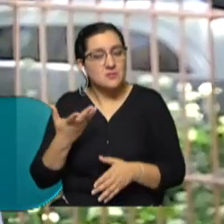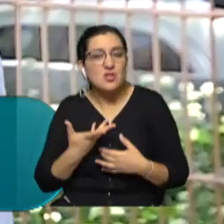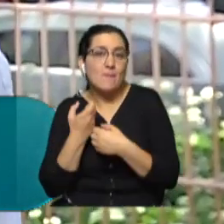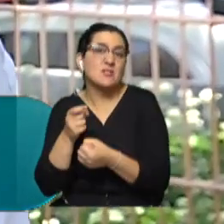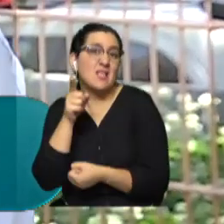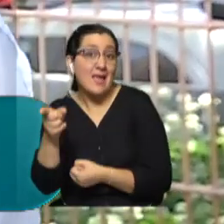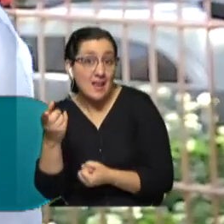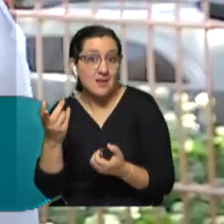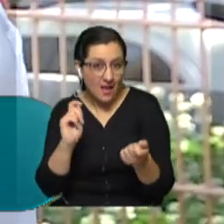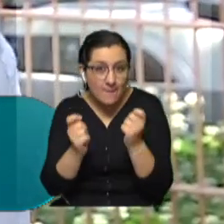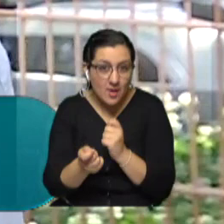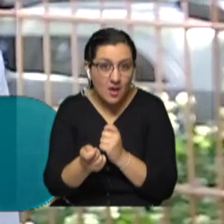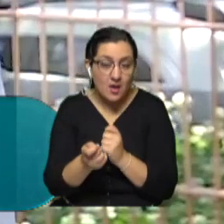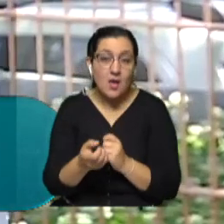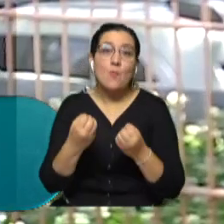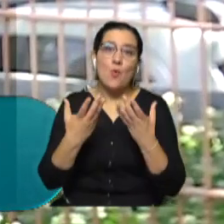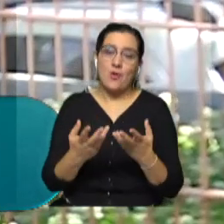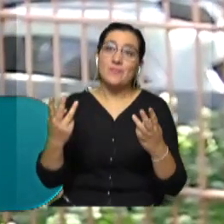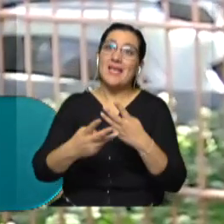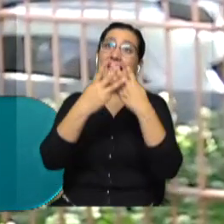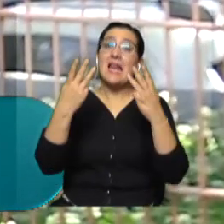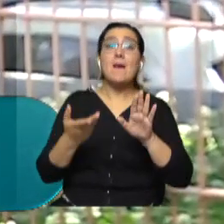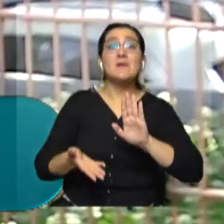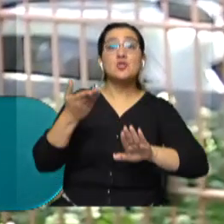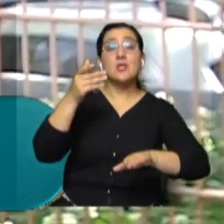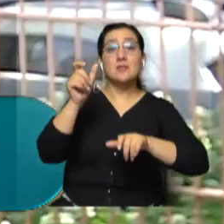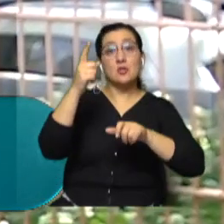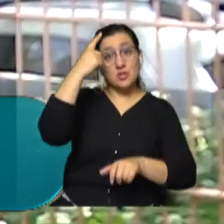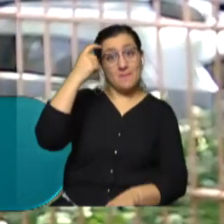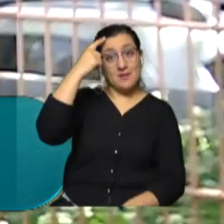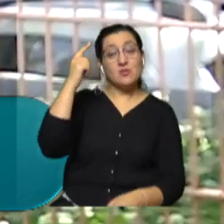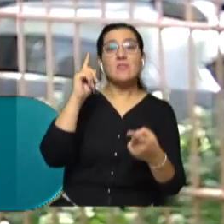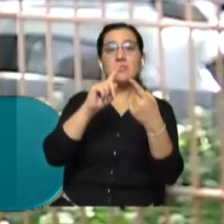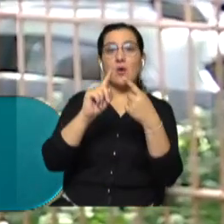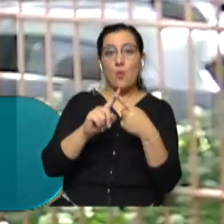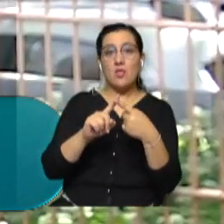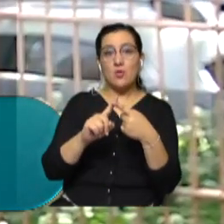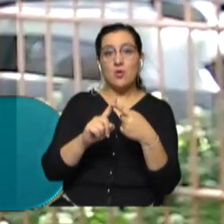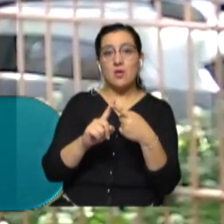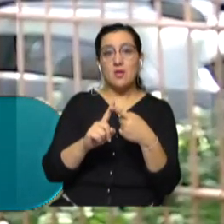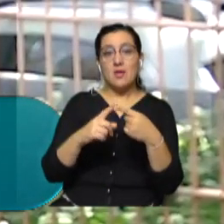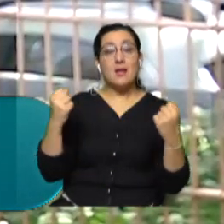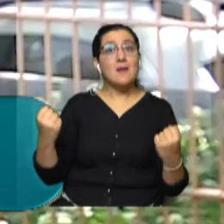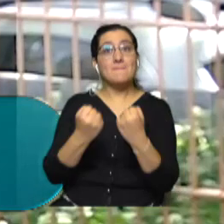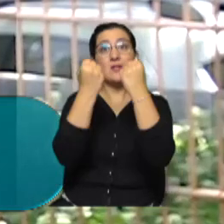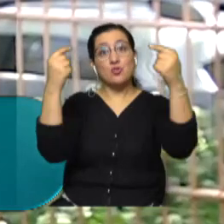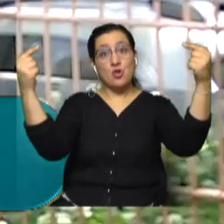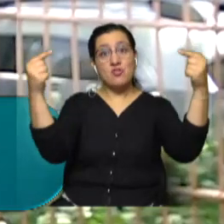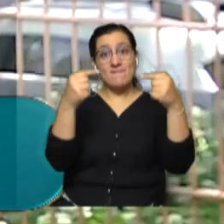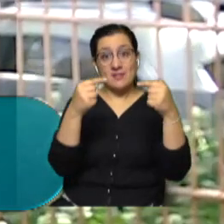algunos aspectos? En general, la mayoría de los expertos están de acuerdo en que el impacto de los